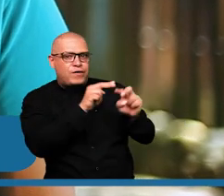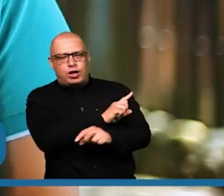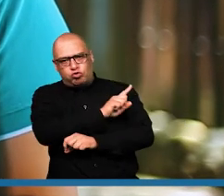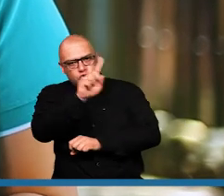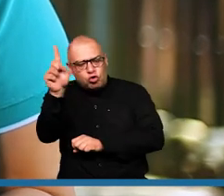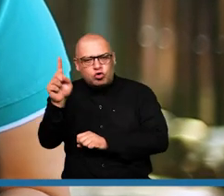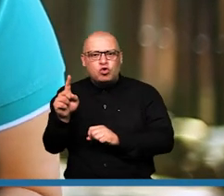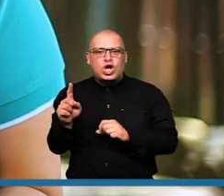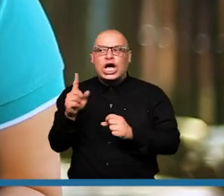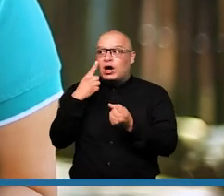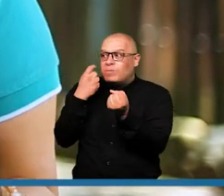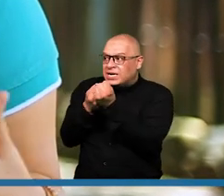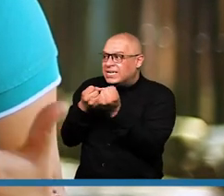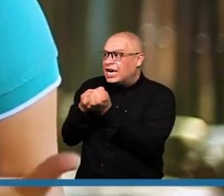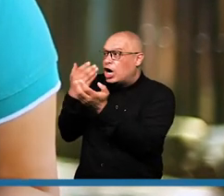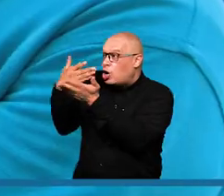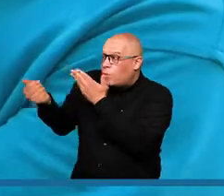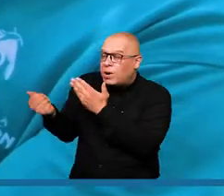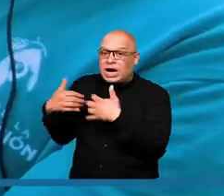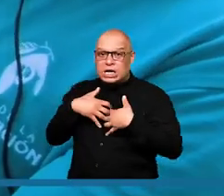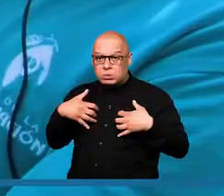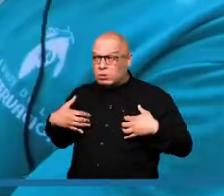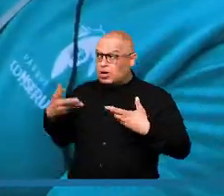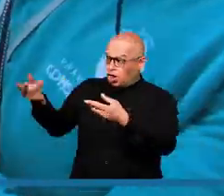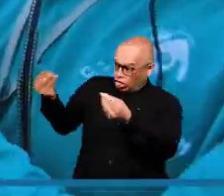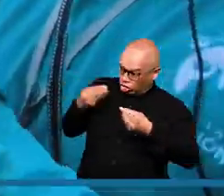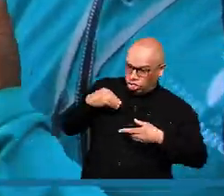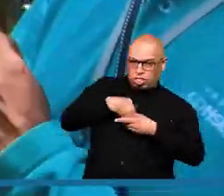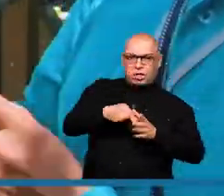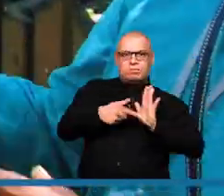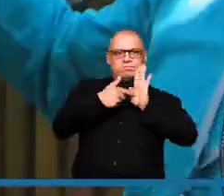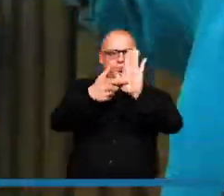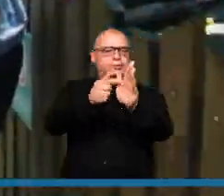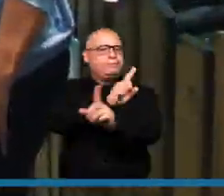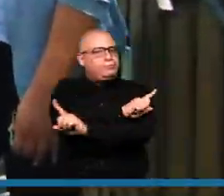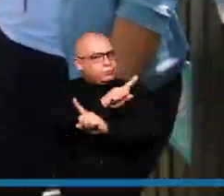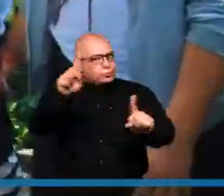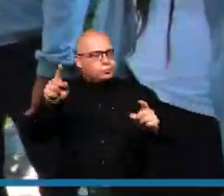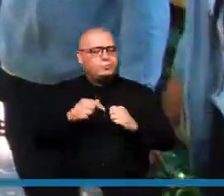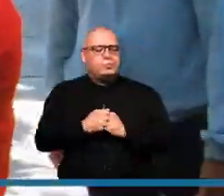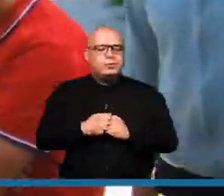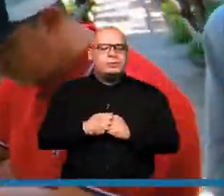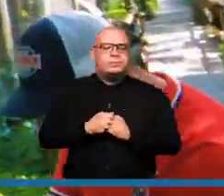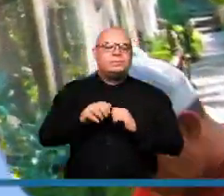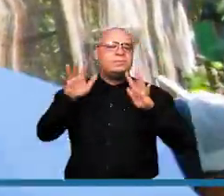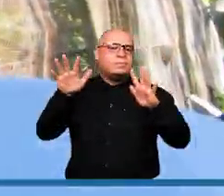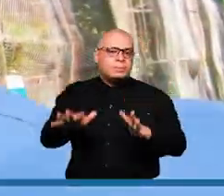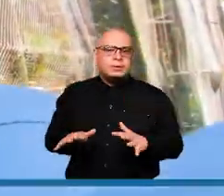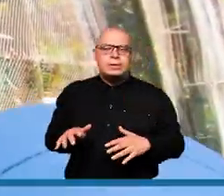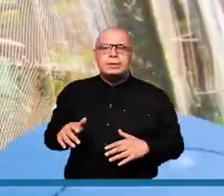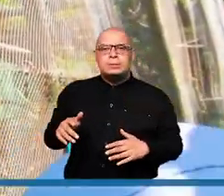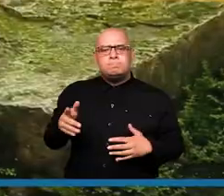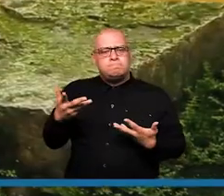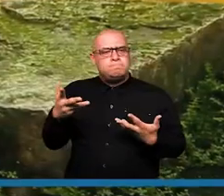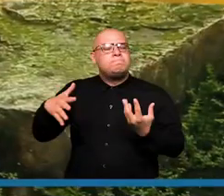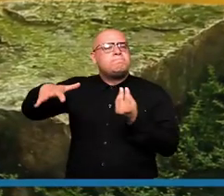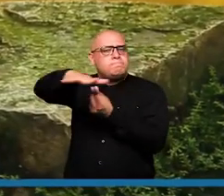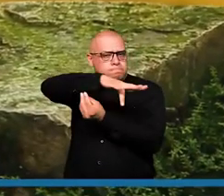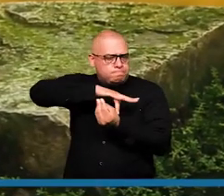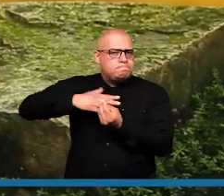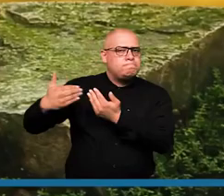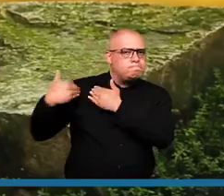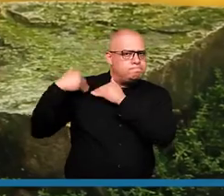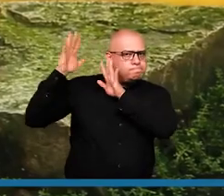ni apoyemos la compra de animales para exhibir. Lo que queremos es estar a disposición de las autoridades